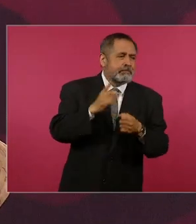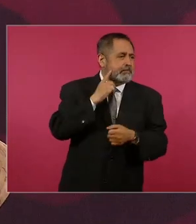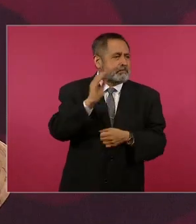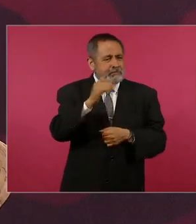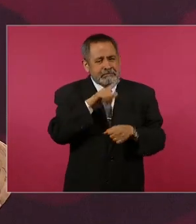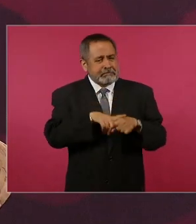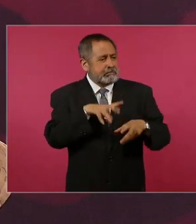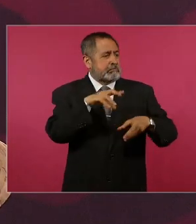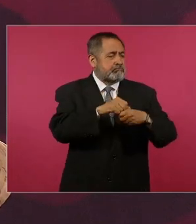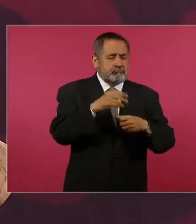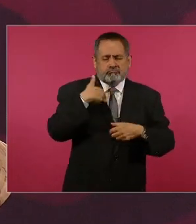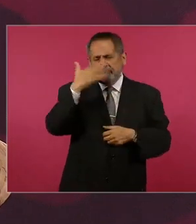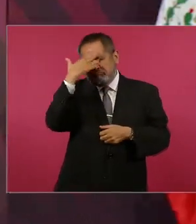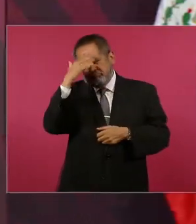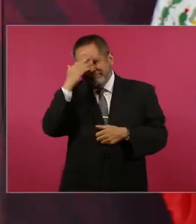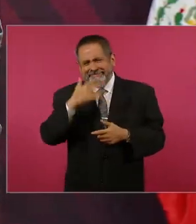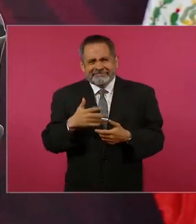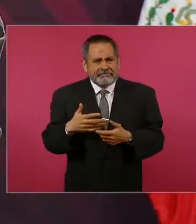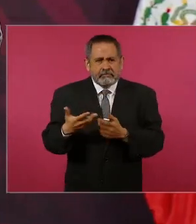expertos, ideólogos.